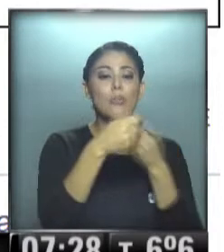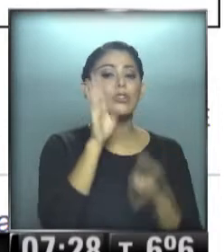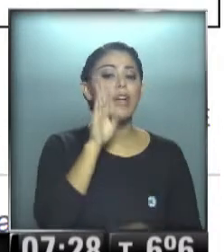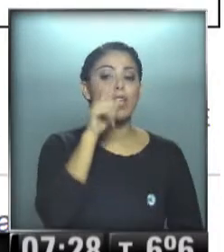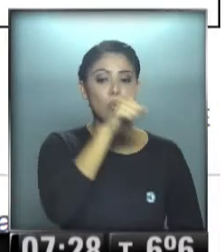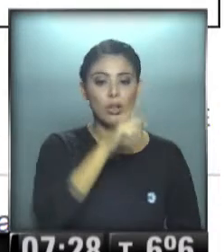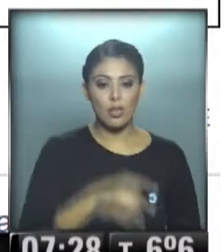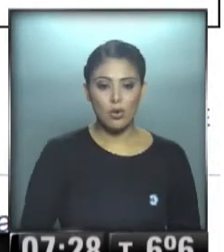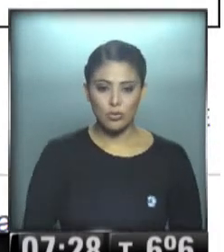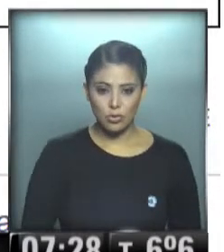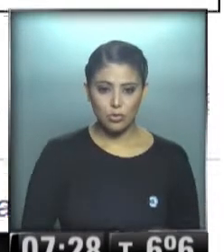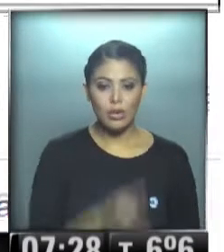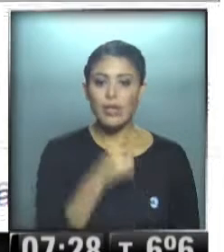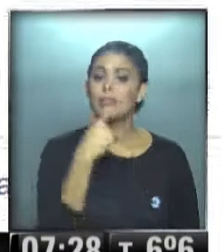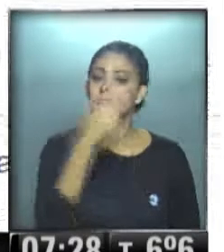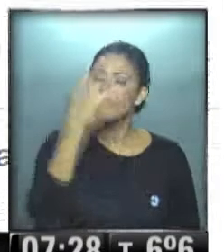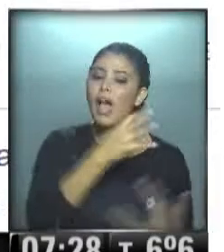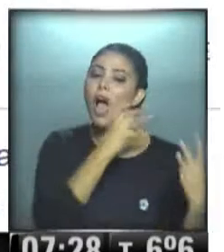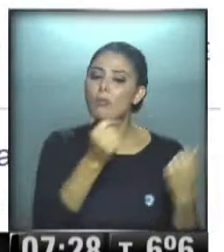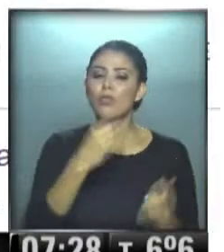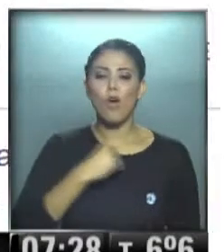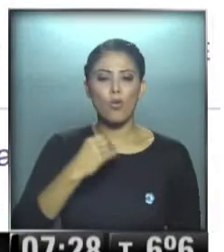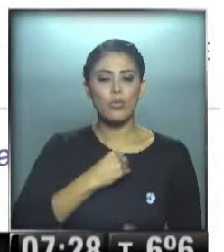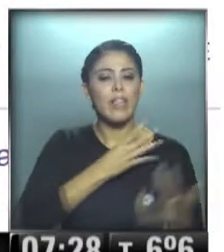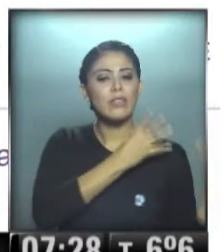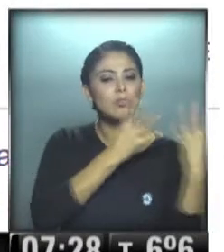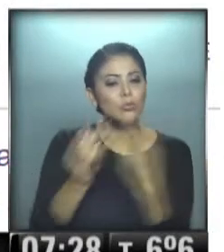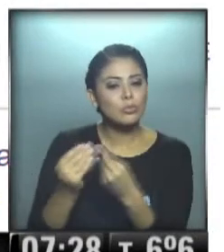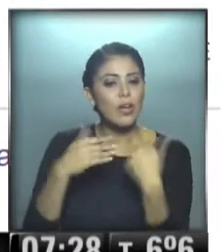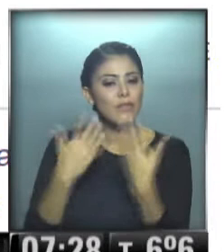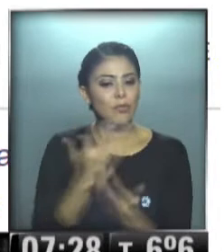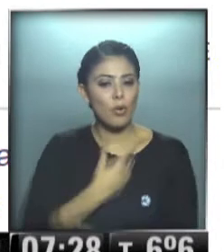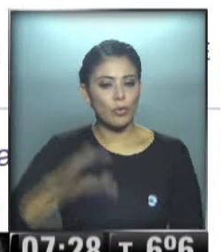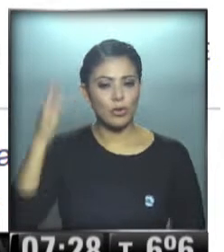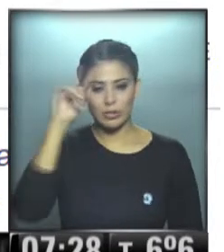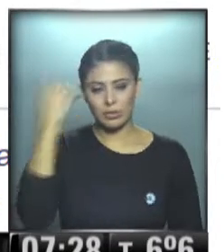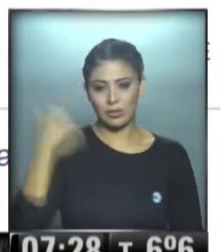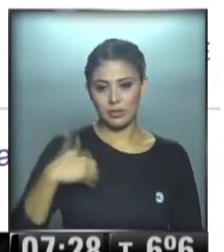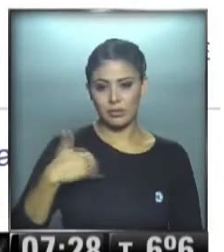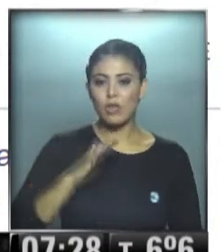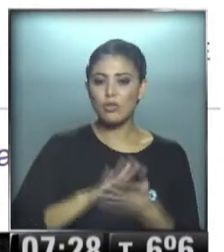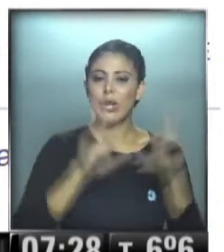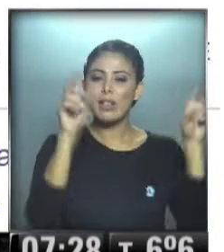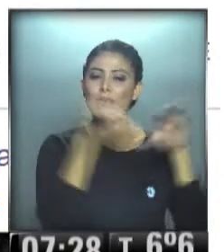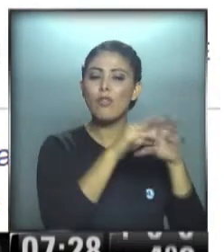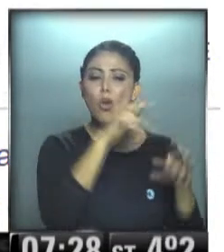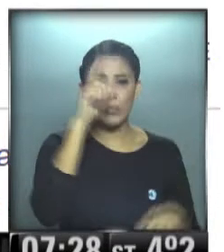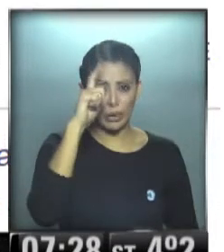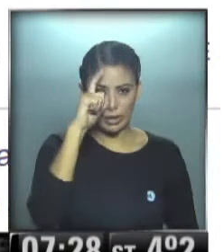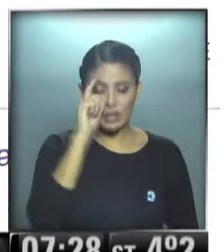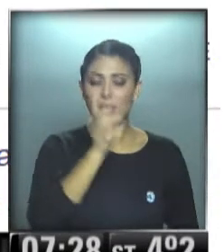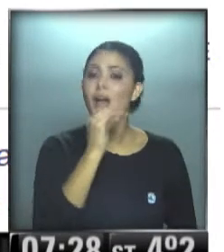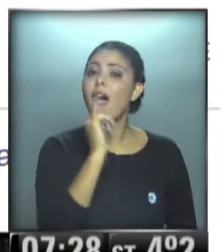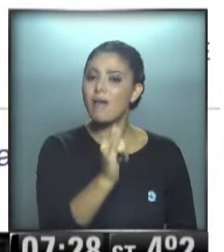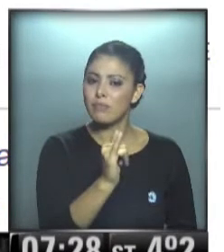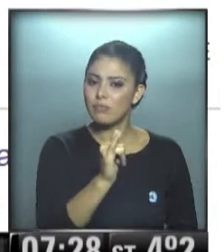Unidos manifestó puntualmente su apoyo y voluntad de colaborar con el gobierno nacional en la causa que enfrenta a los fondos buitre. Asimismo, alertó